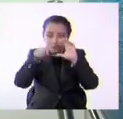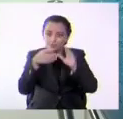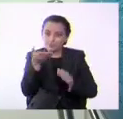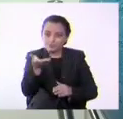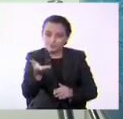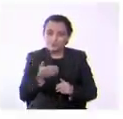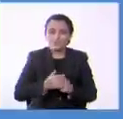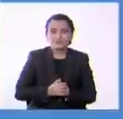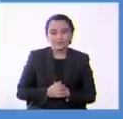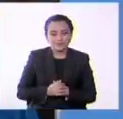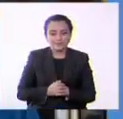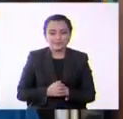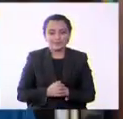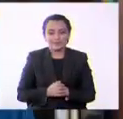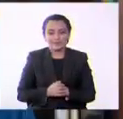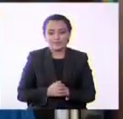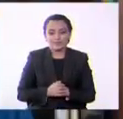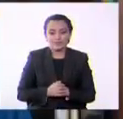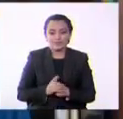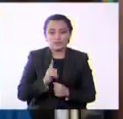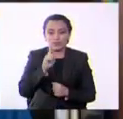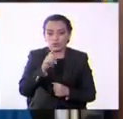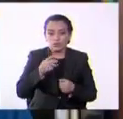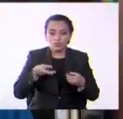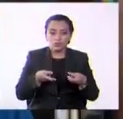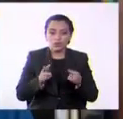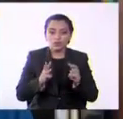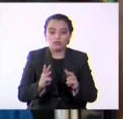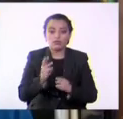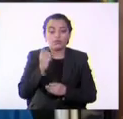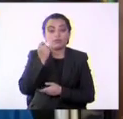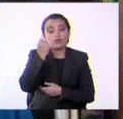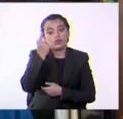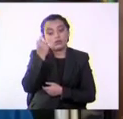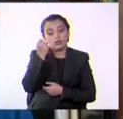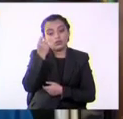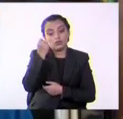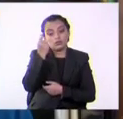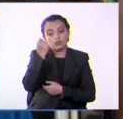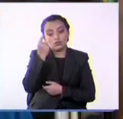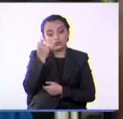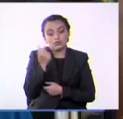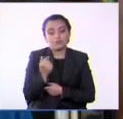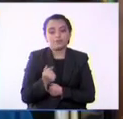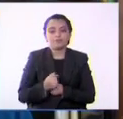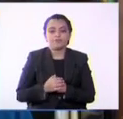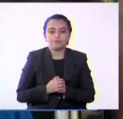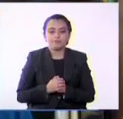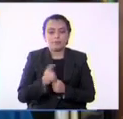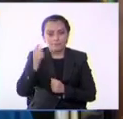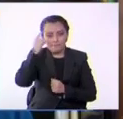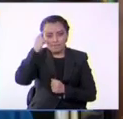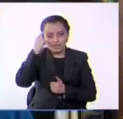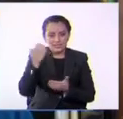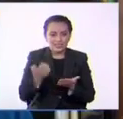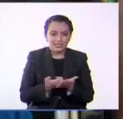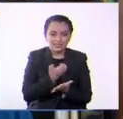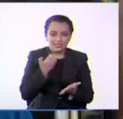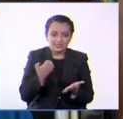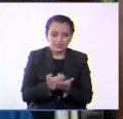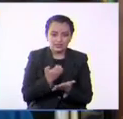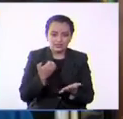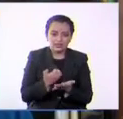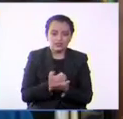tiene que decir? Una forma de comprender cómo impacta la globalización a las sociedades es pensar en la economía en términos de